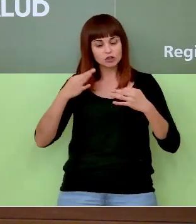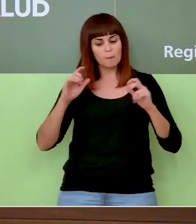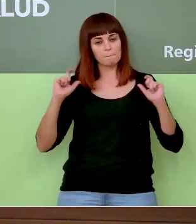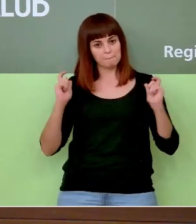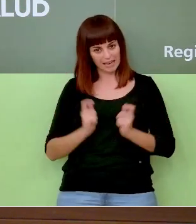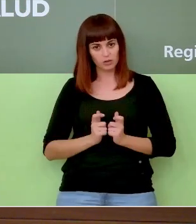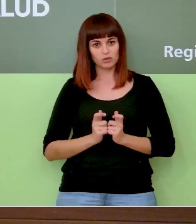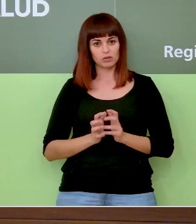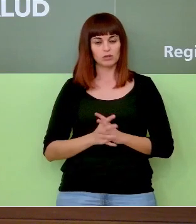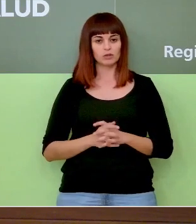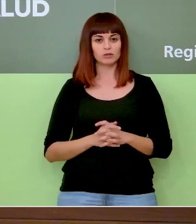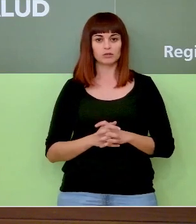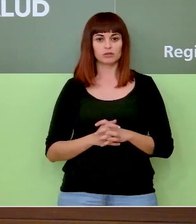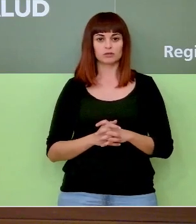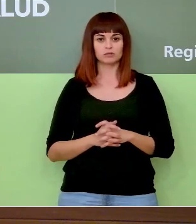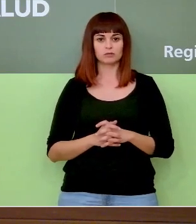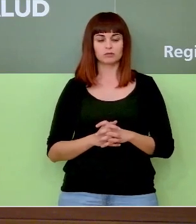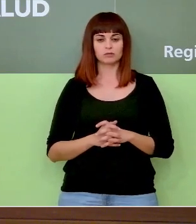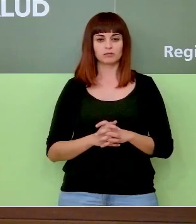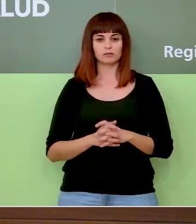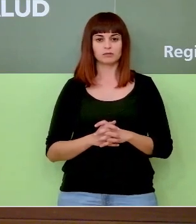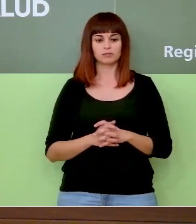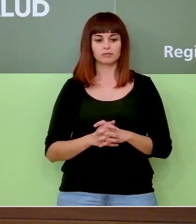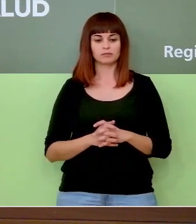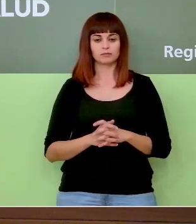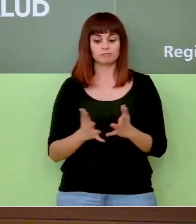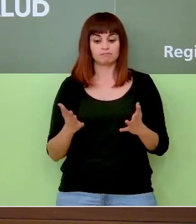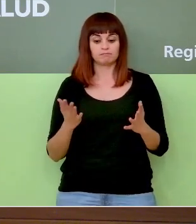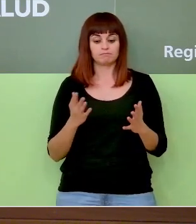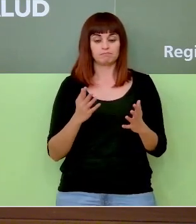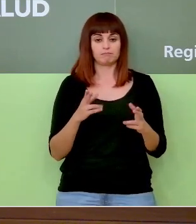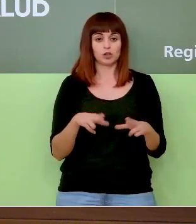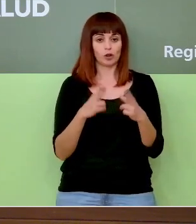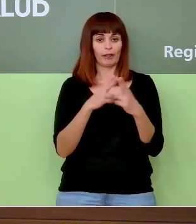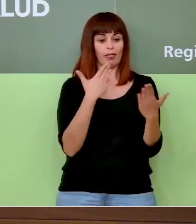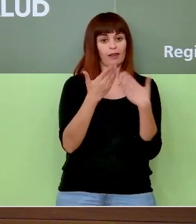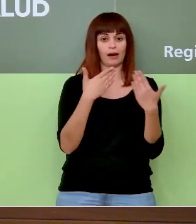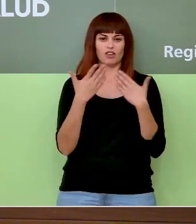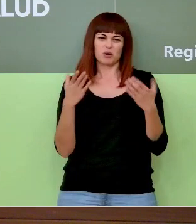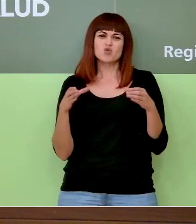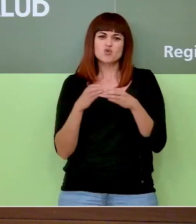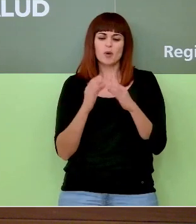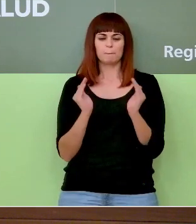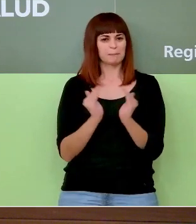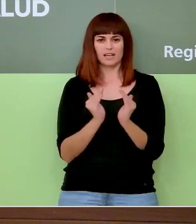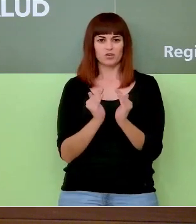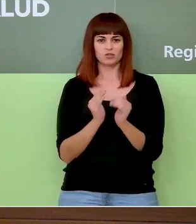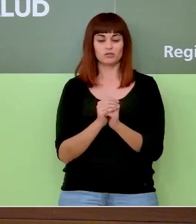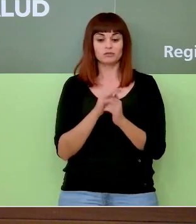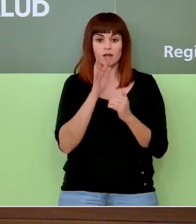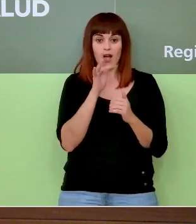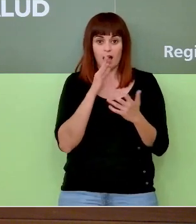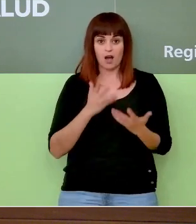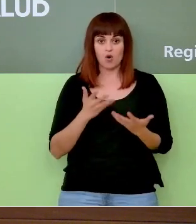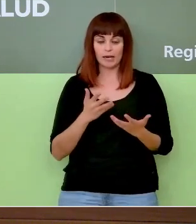y, por lo tanto, poder conllevar las relaciones sociales en grupos pequeños. Ahora mismo, realmente,